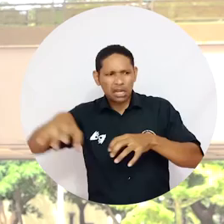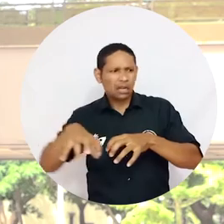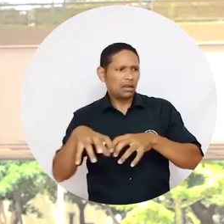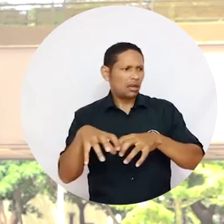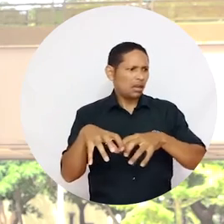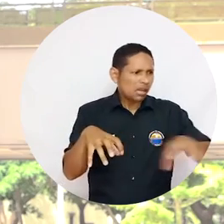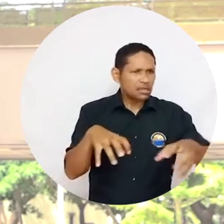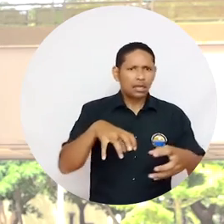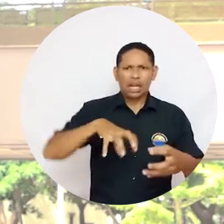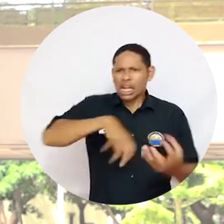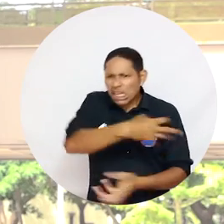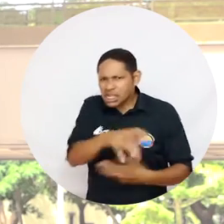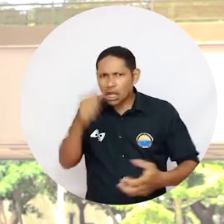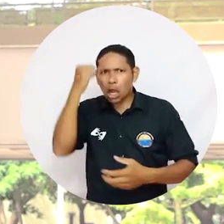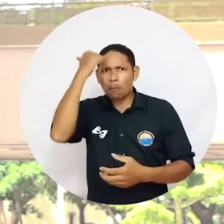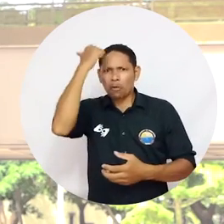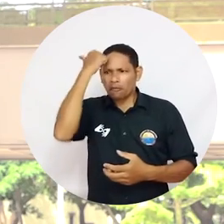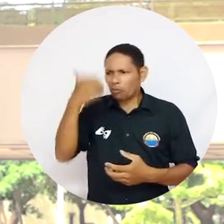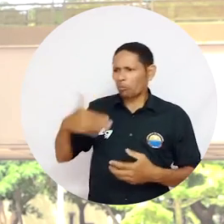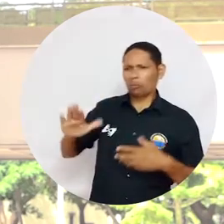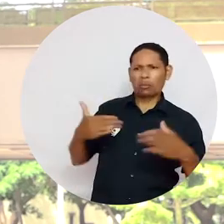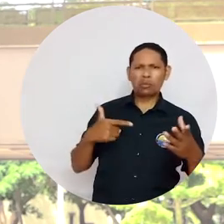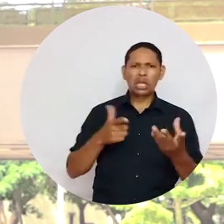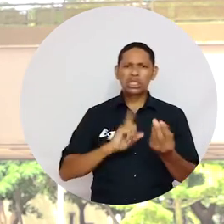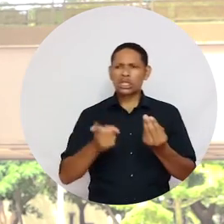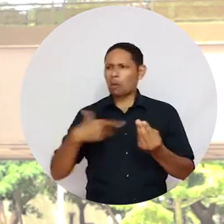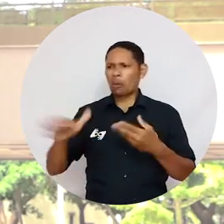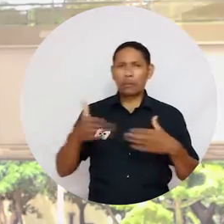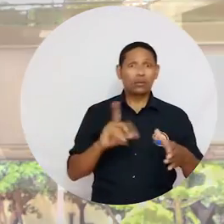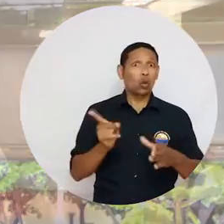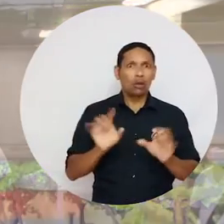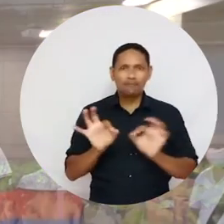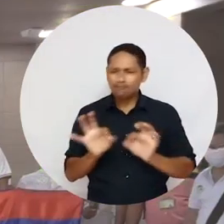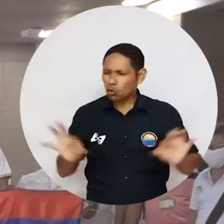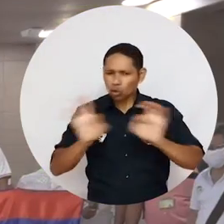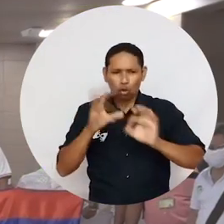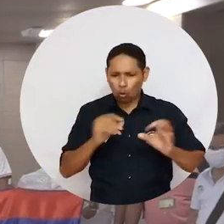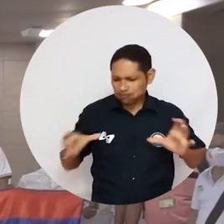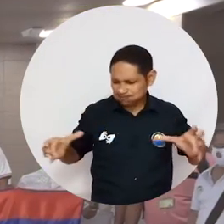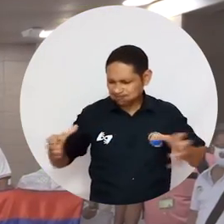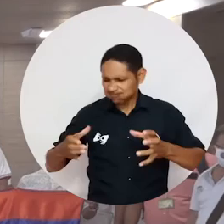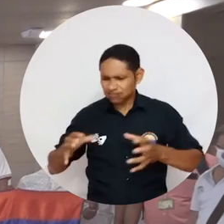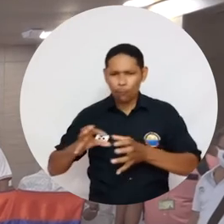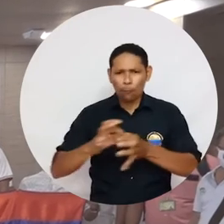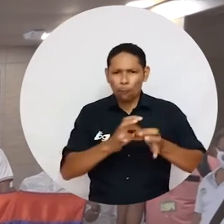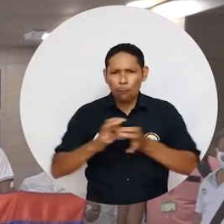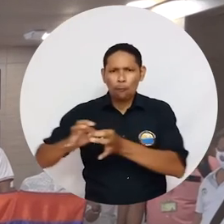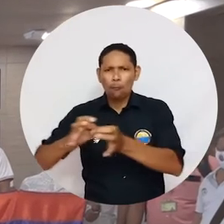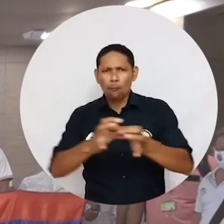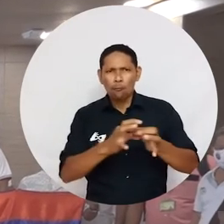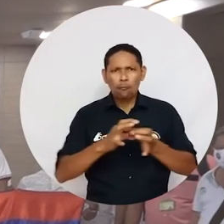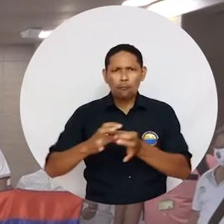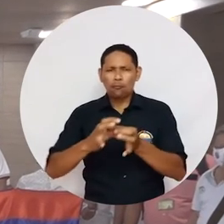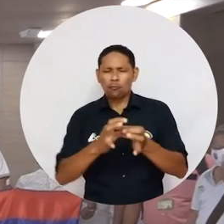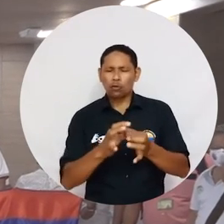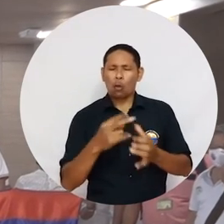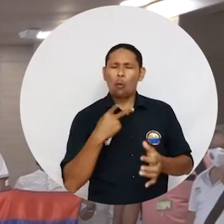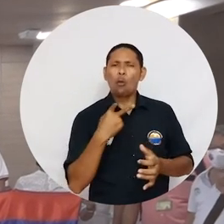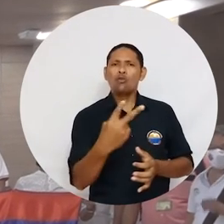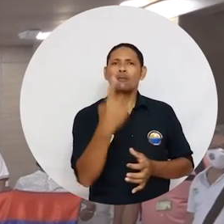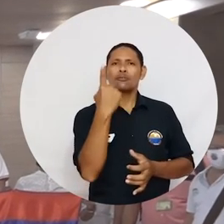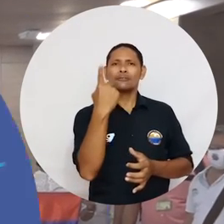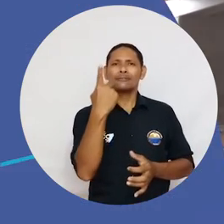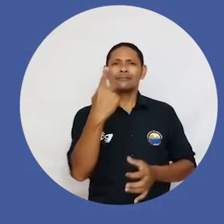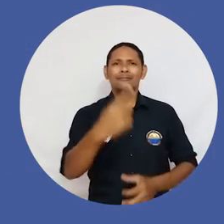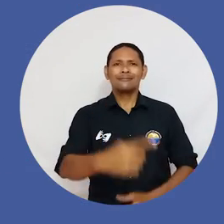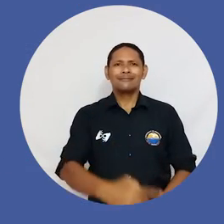y no estar por ahí los estudiantes de un lado, los docentes de otro, los sindicatos de otro lado. La idea es unir, unirnos las voces para